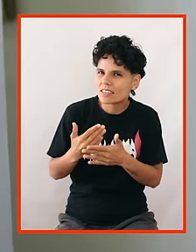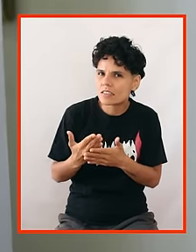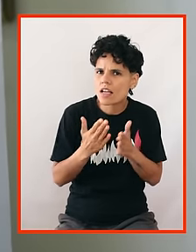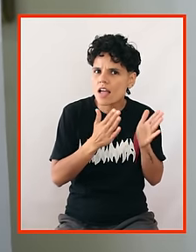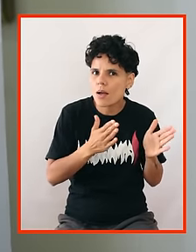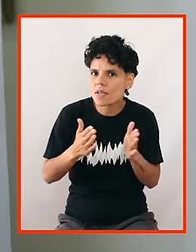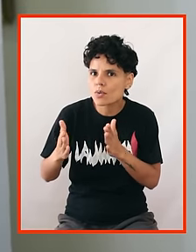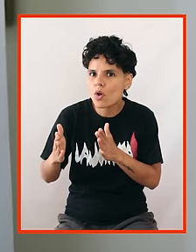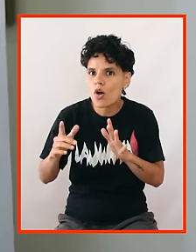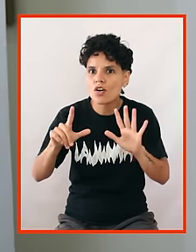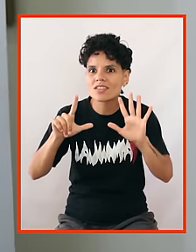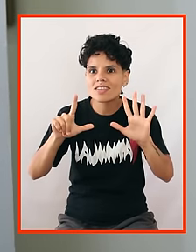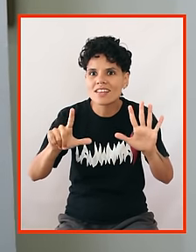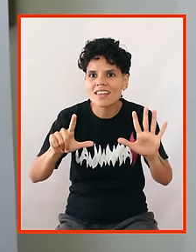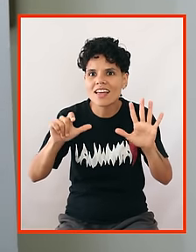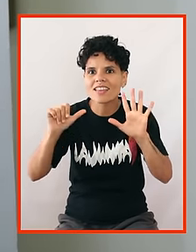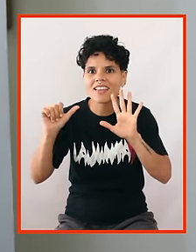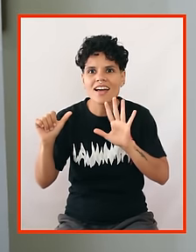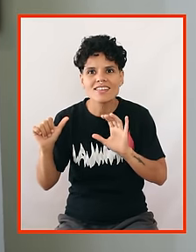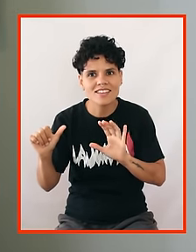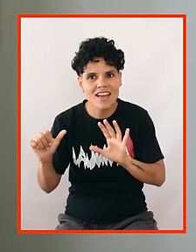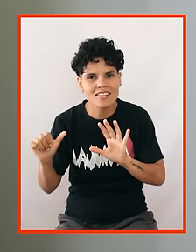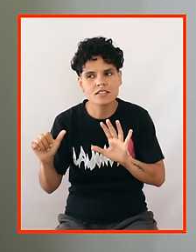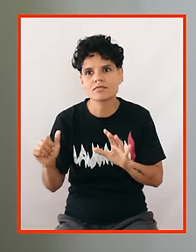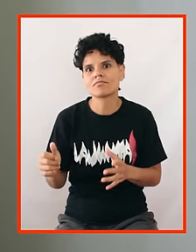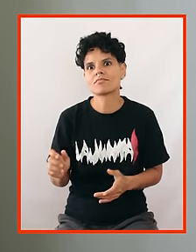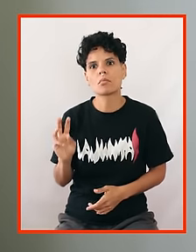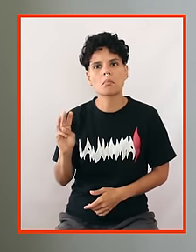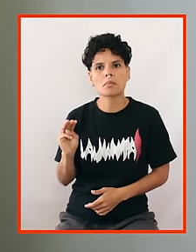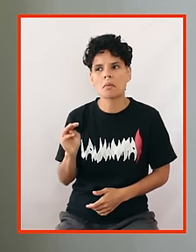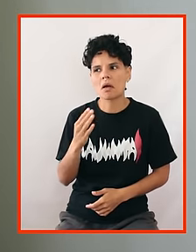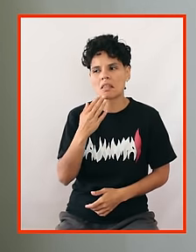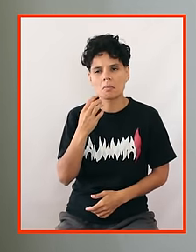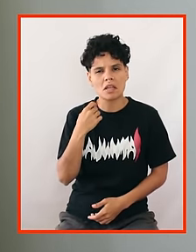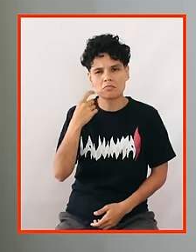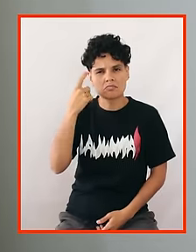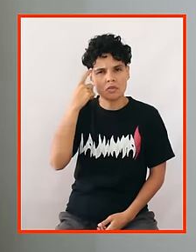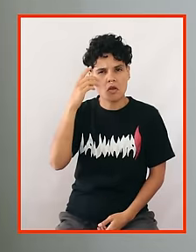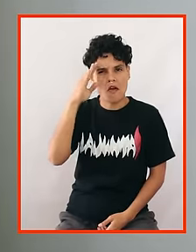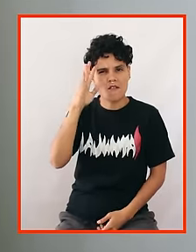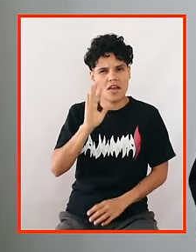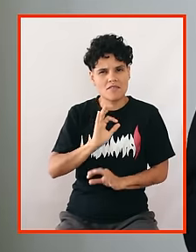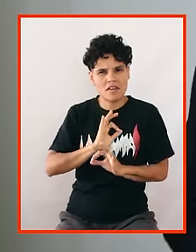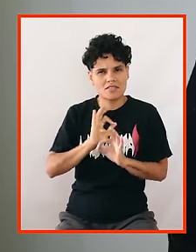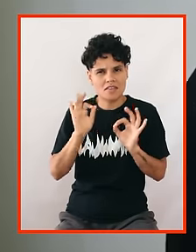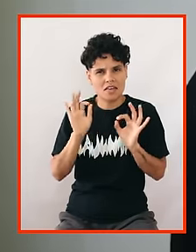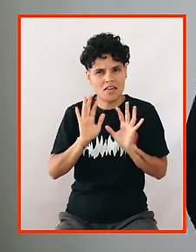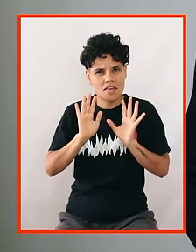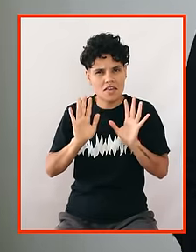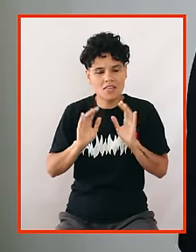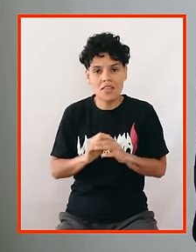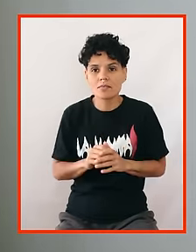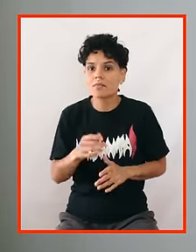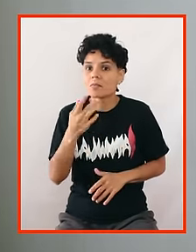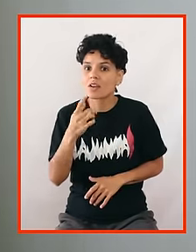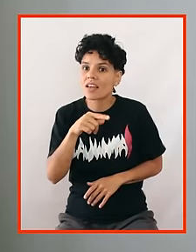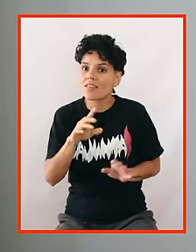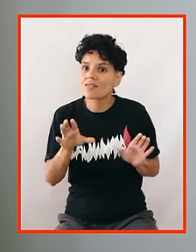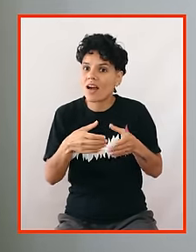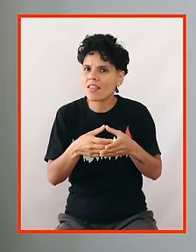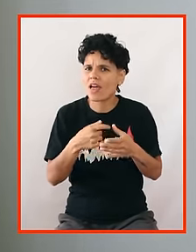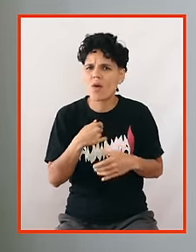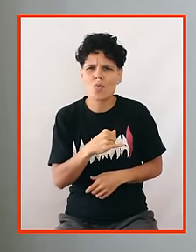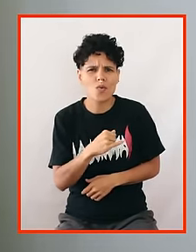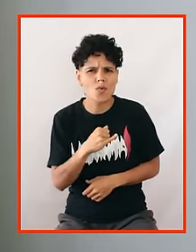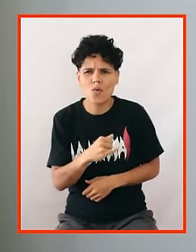este capítulo número 76. ¿Quién lo iba a creer? Ni mi mamá me tenía tanta fe. Porque los chiquillos son de donde